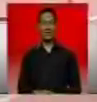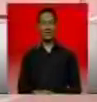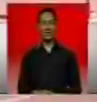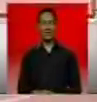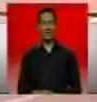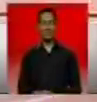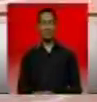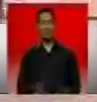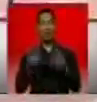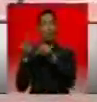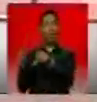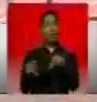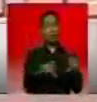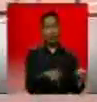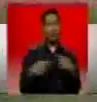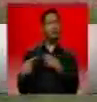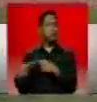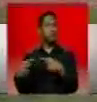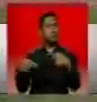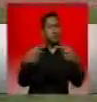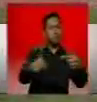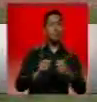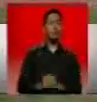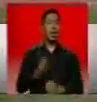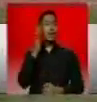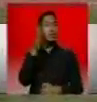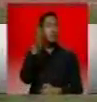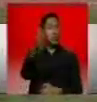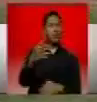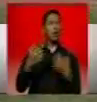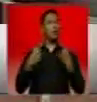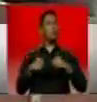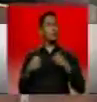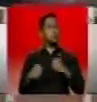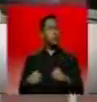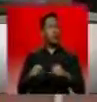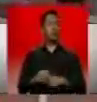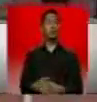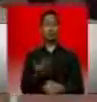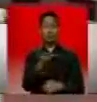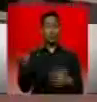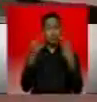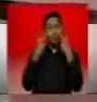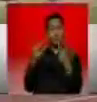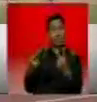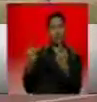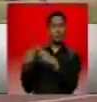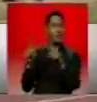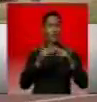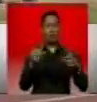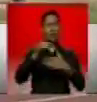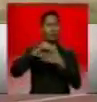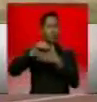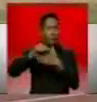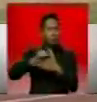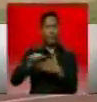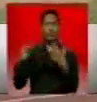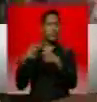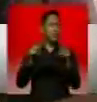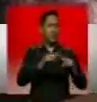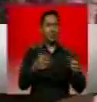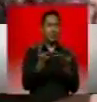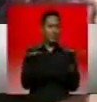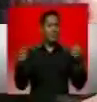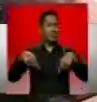preparación permanente con disciplina y esfuerzo es lo que se observa en las diferentes pistas y polideportivos del país